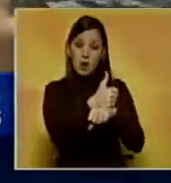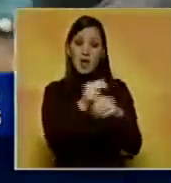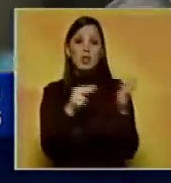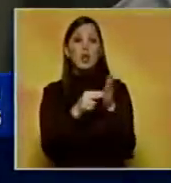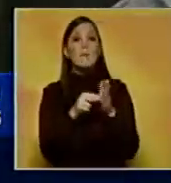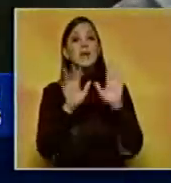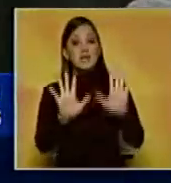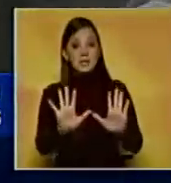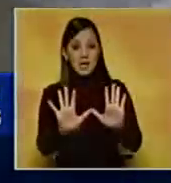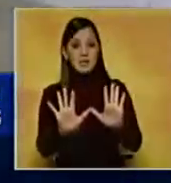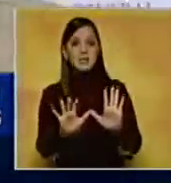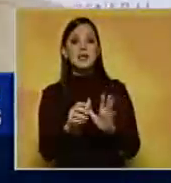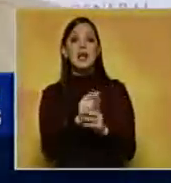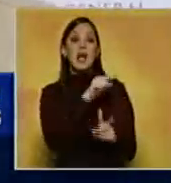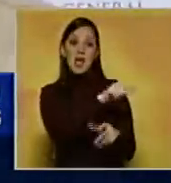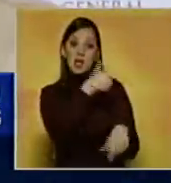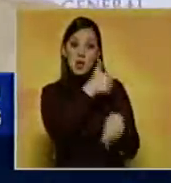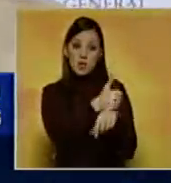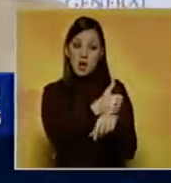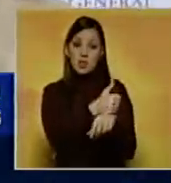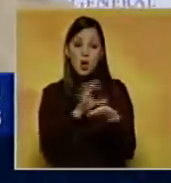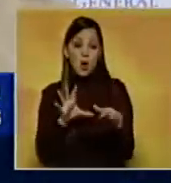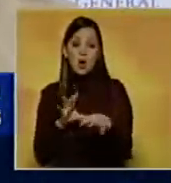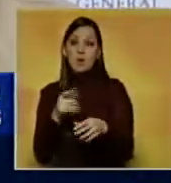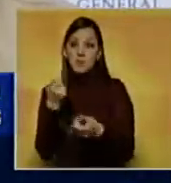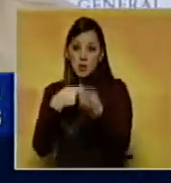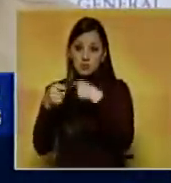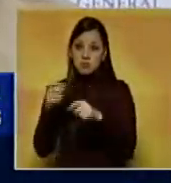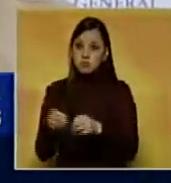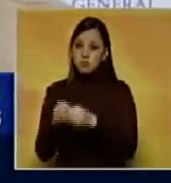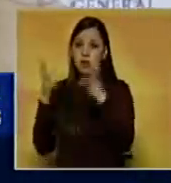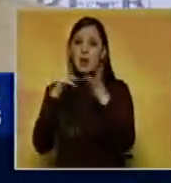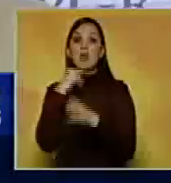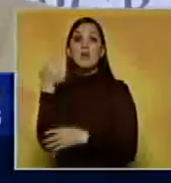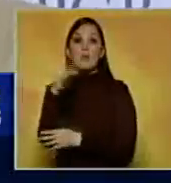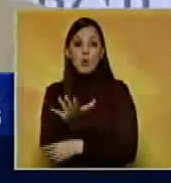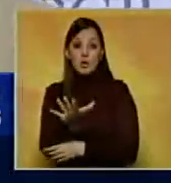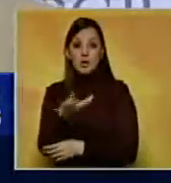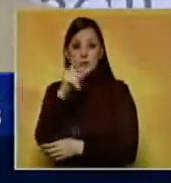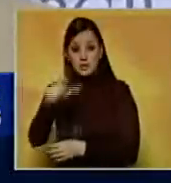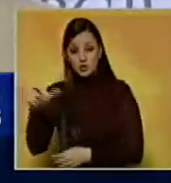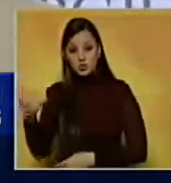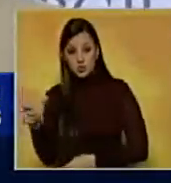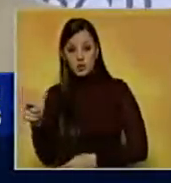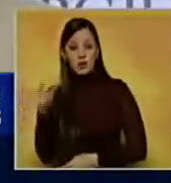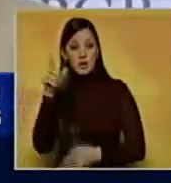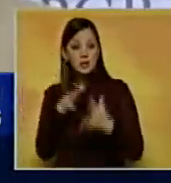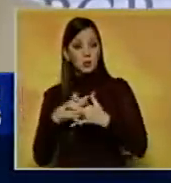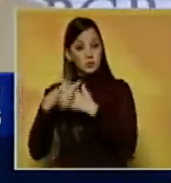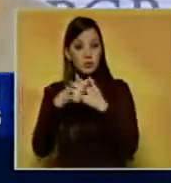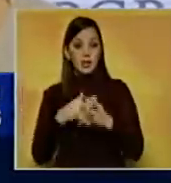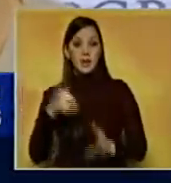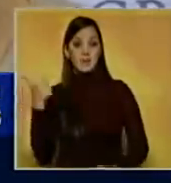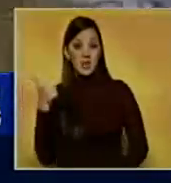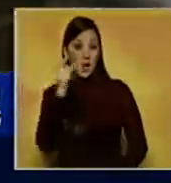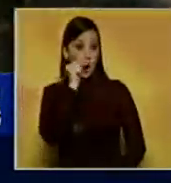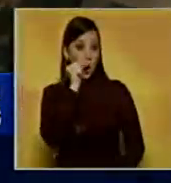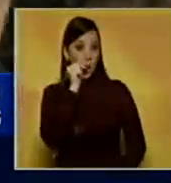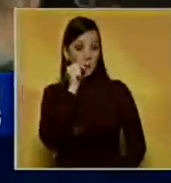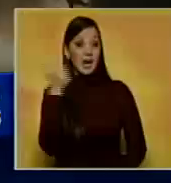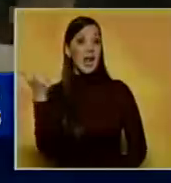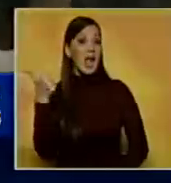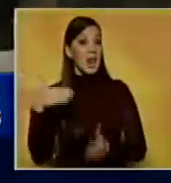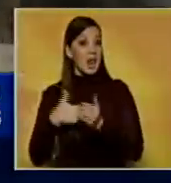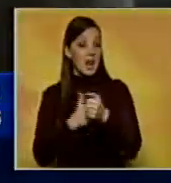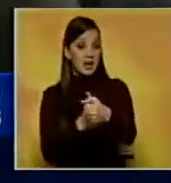tres personas vinculadas al consulado de Estados Unidos en Ciudad Juárez y Jorge Eduardo costilla Sánchez alias El Cos presunto